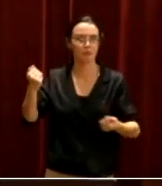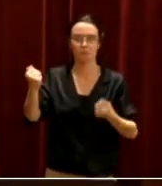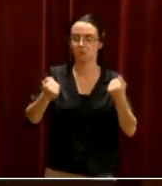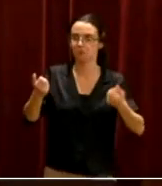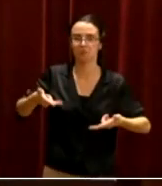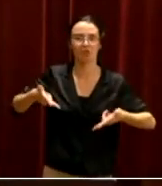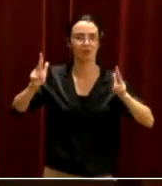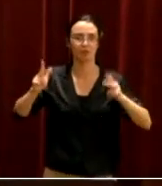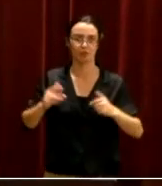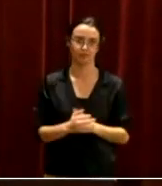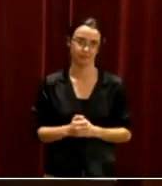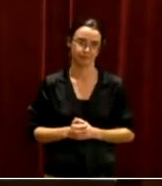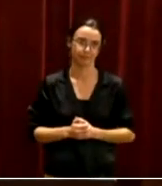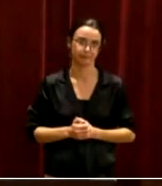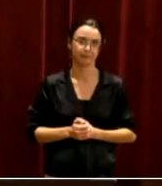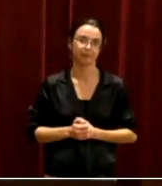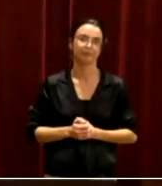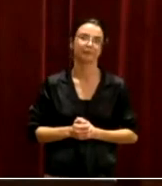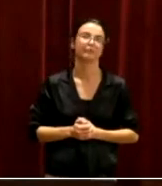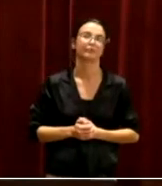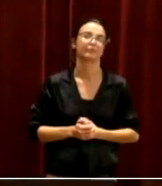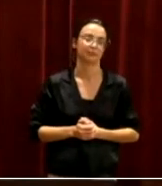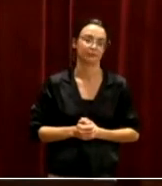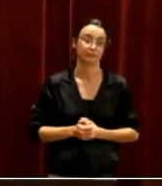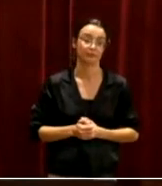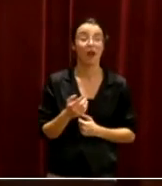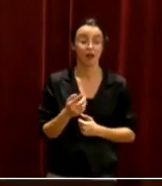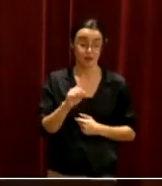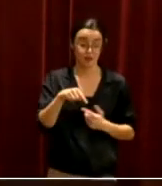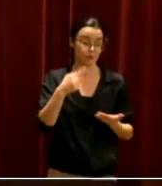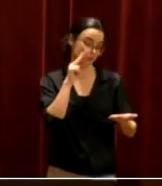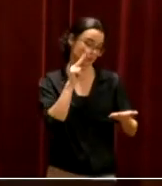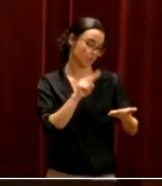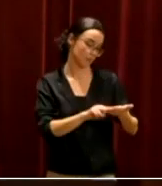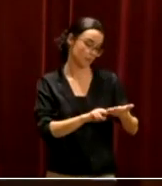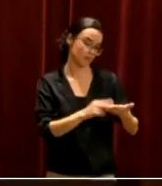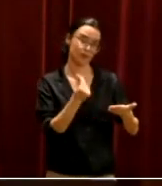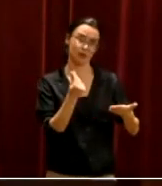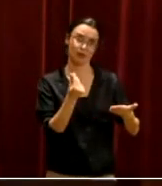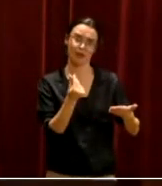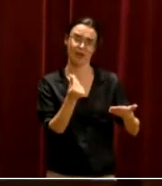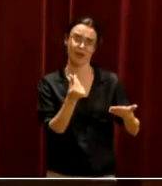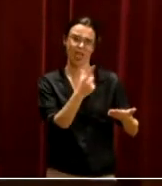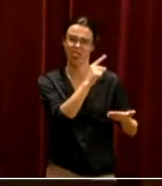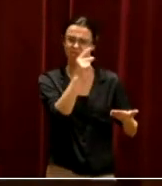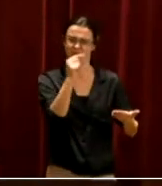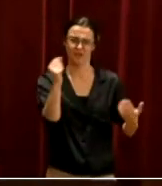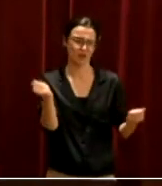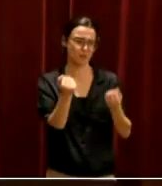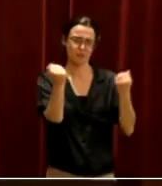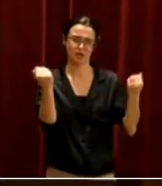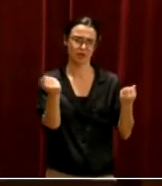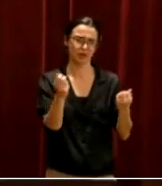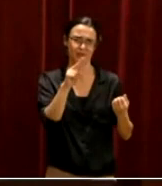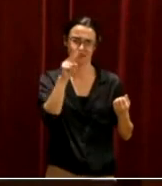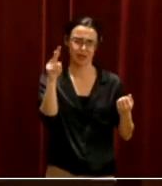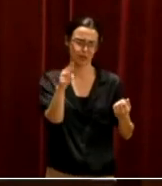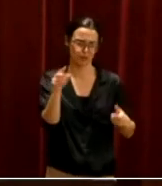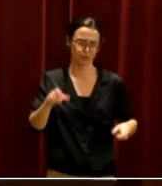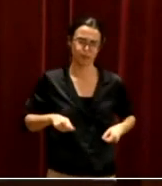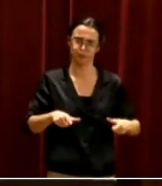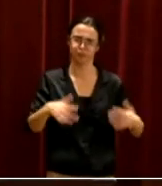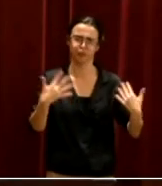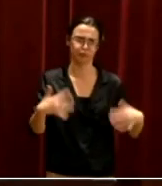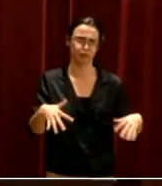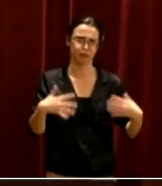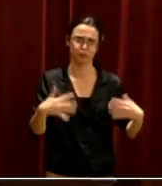analizamos el coste económico de cientos de millones de euros el despropósito ya es brutal con un coste que